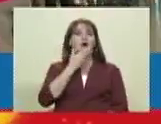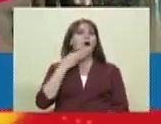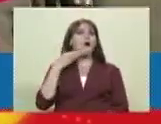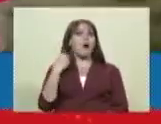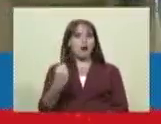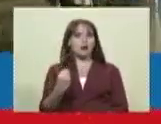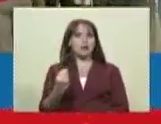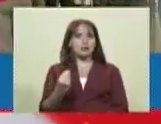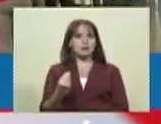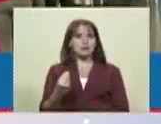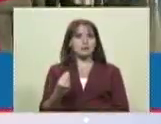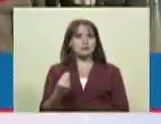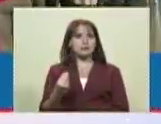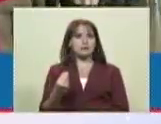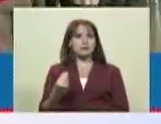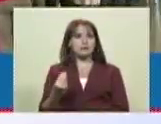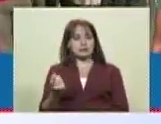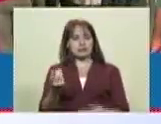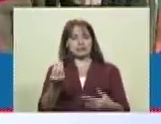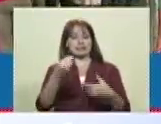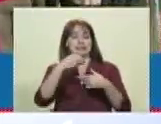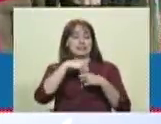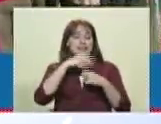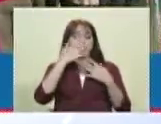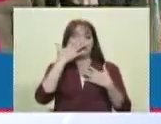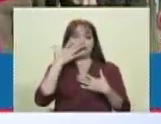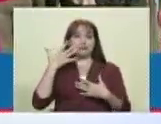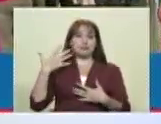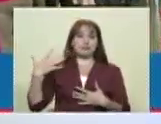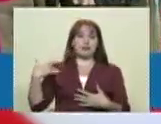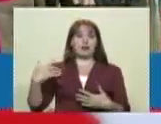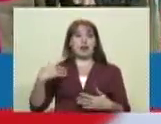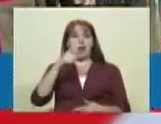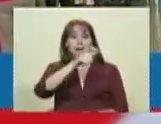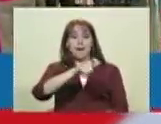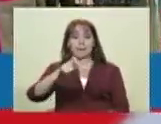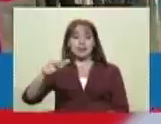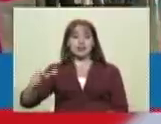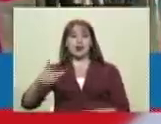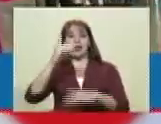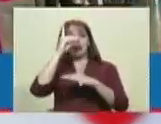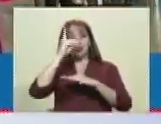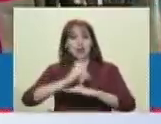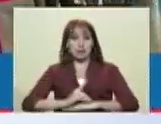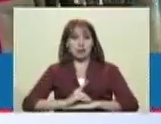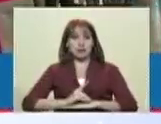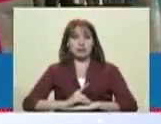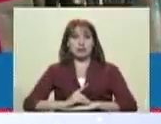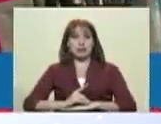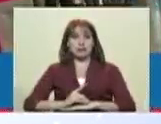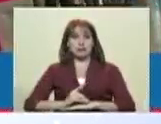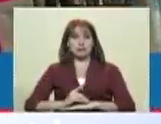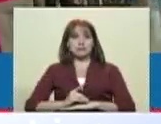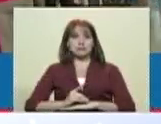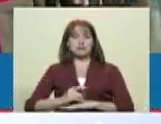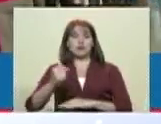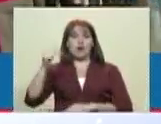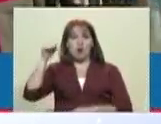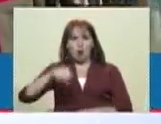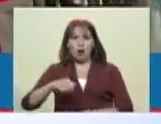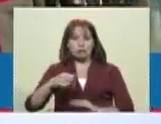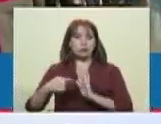jóvenes, estamos profundamente orgullosos de las personas con algún tipo de discapacidad que hoy